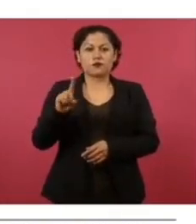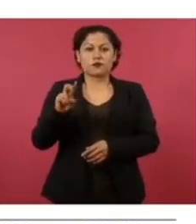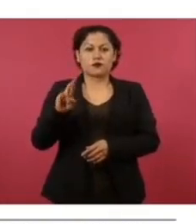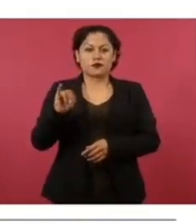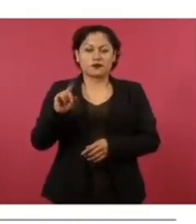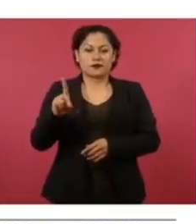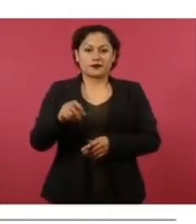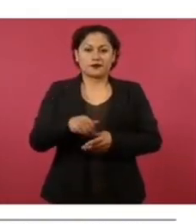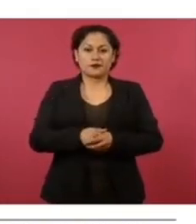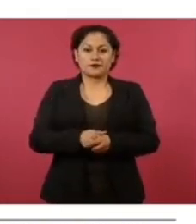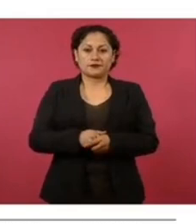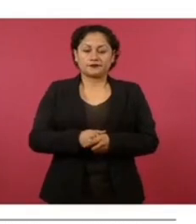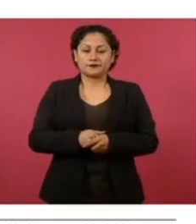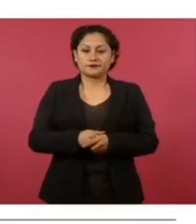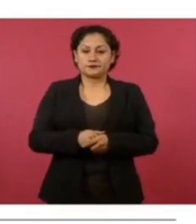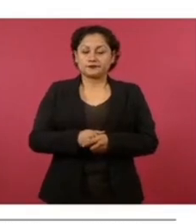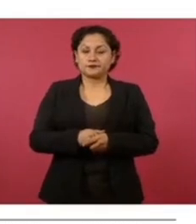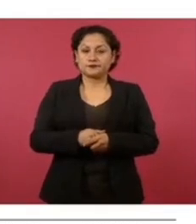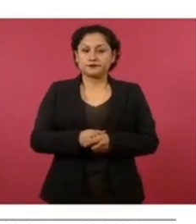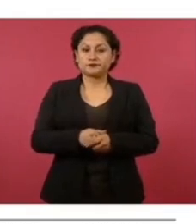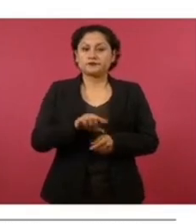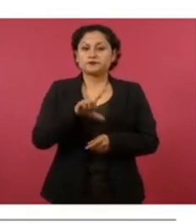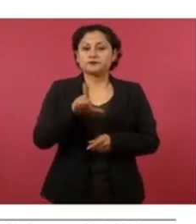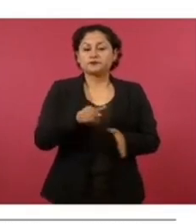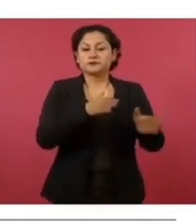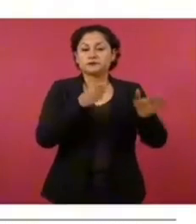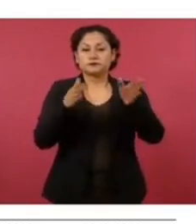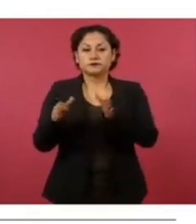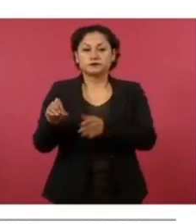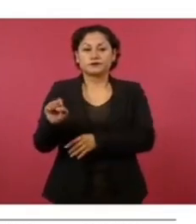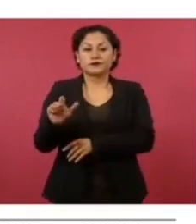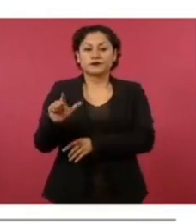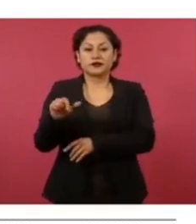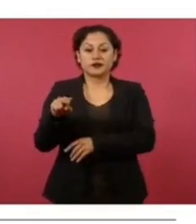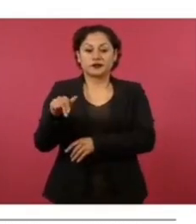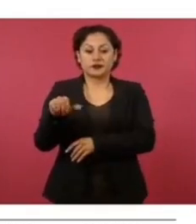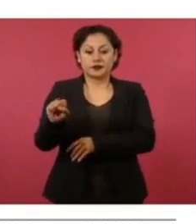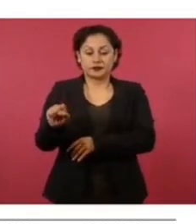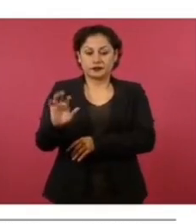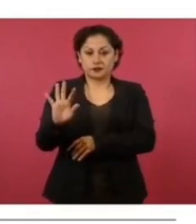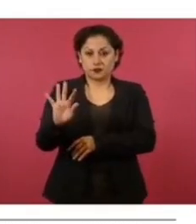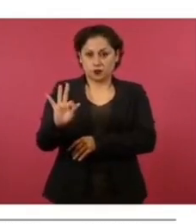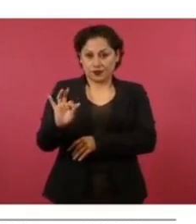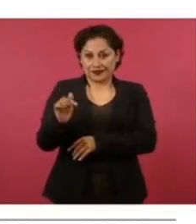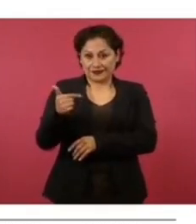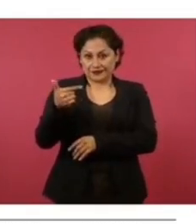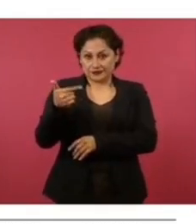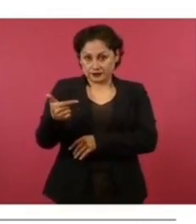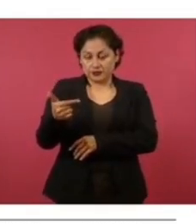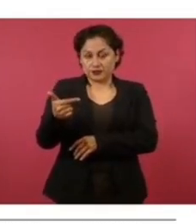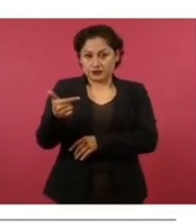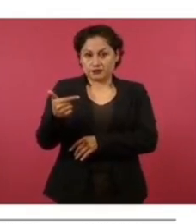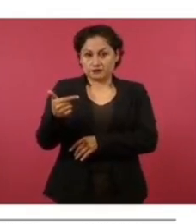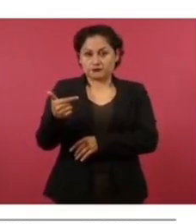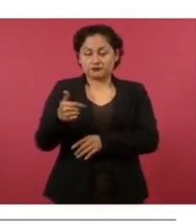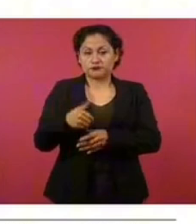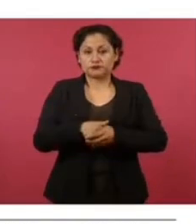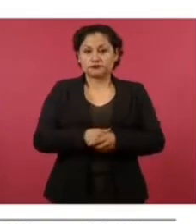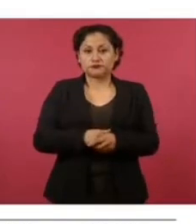Por eso es tanto. Y luego Salinas, 47 de depreciación,